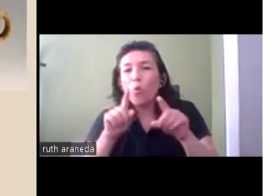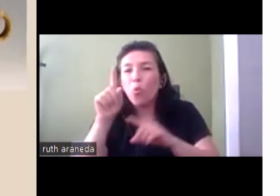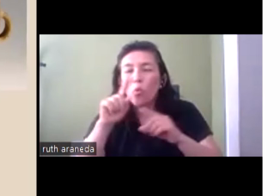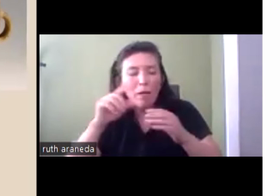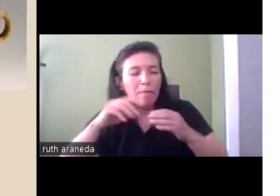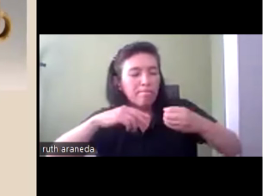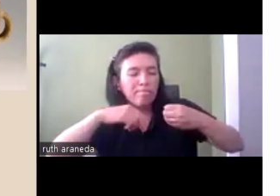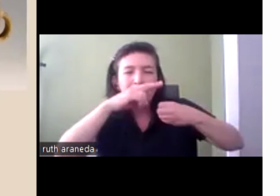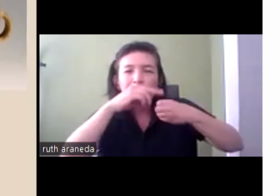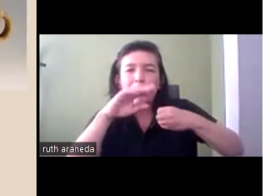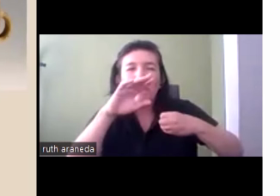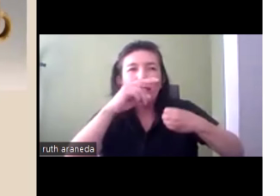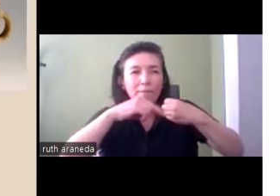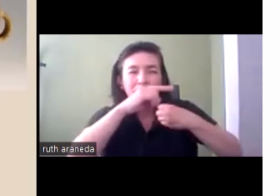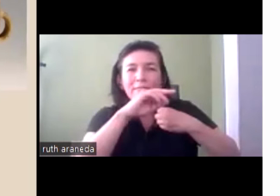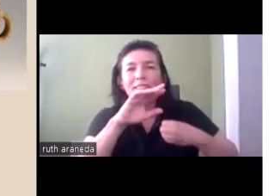característicos